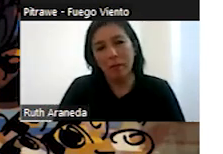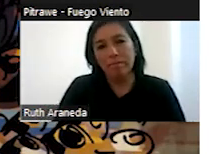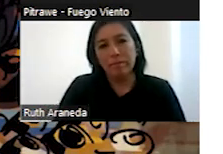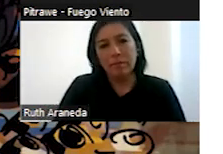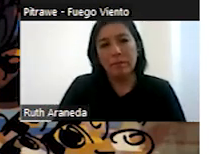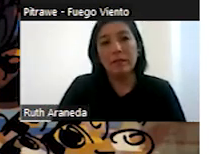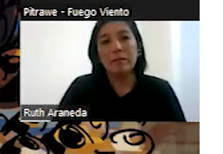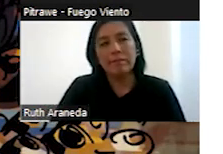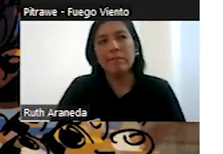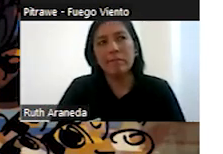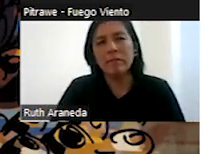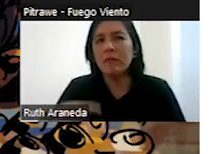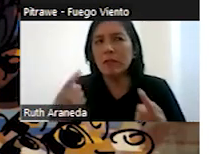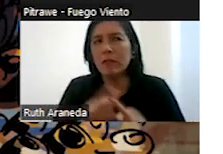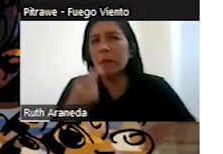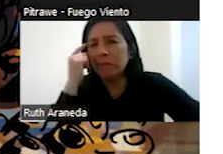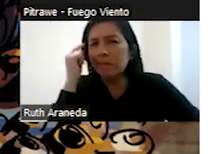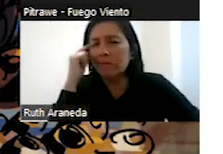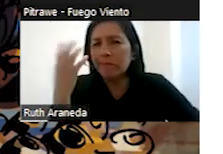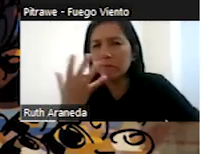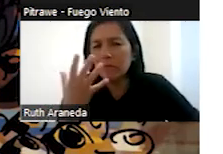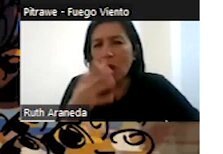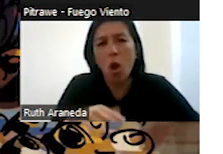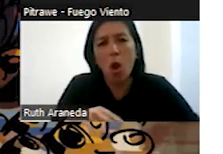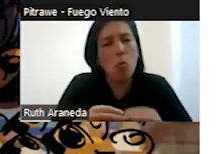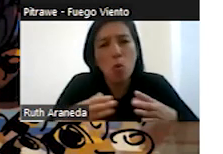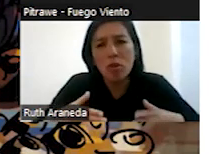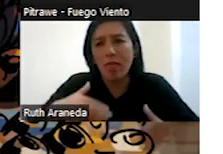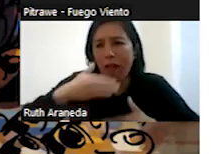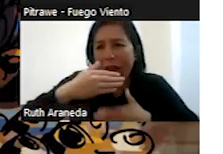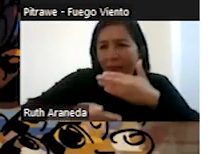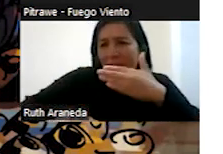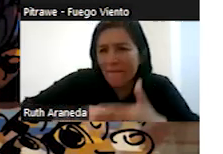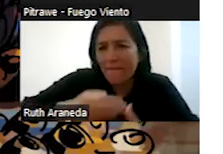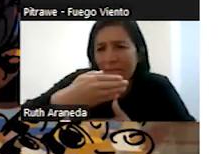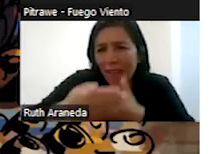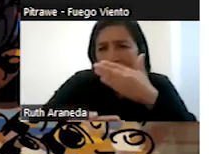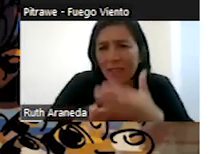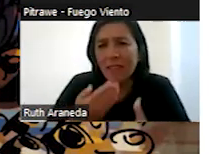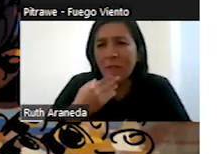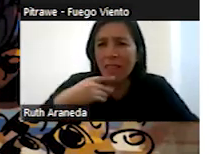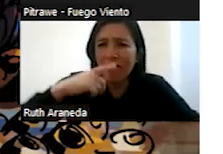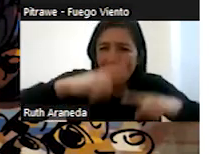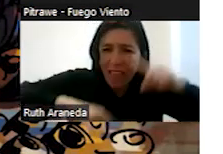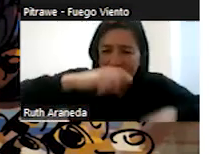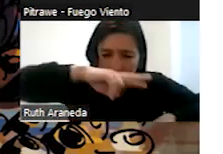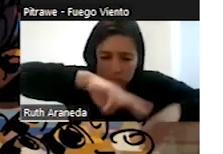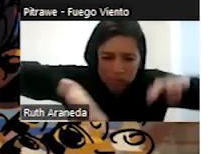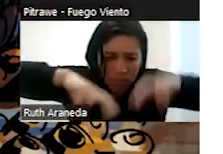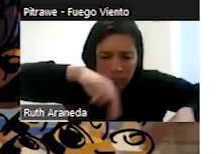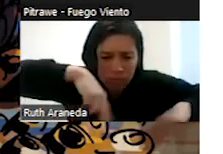resulta paradójico también que la mayoría de estos avances y de las nuevas excavaciones que se están realizando,